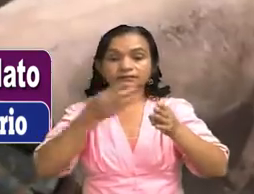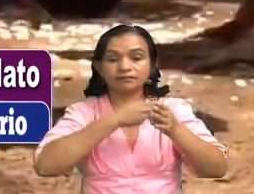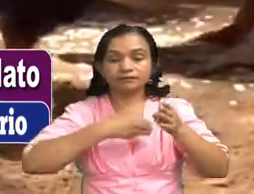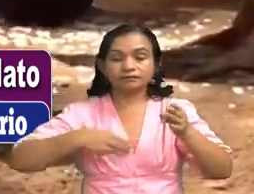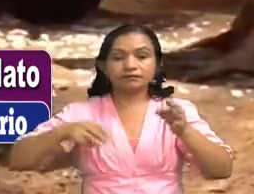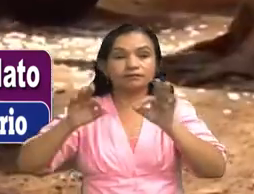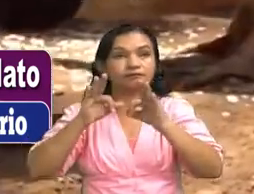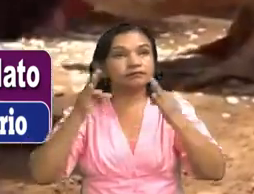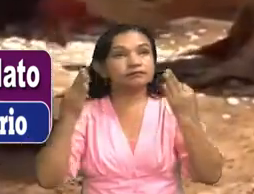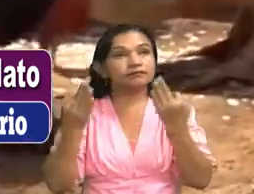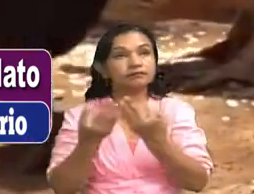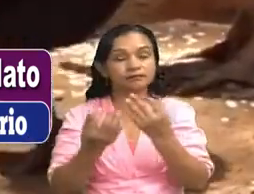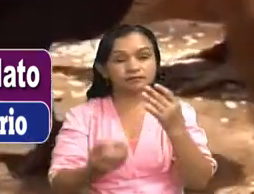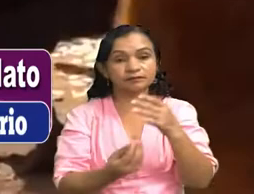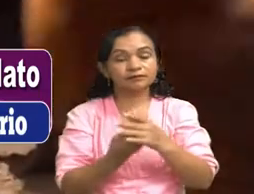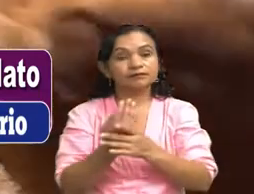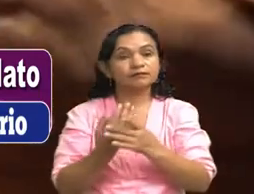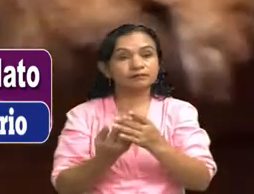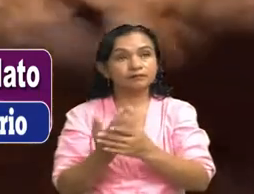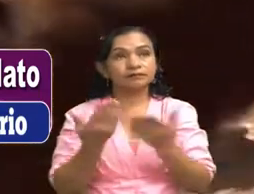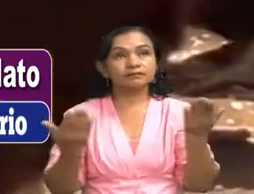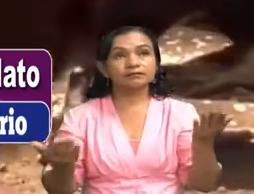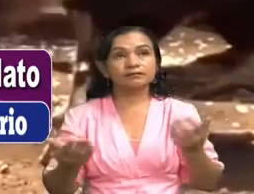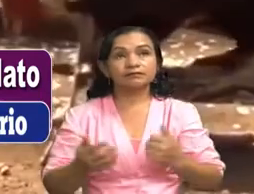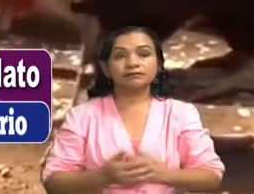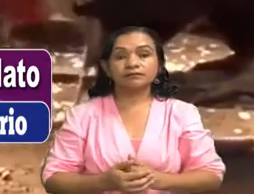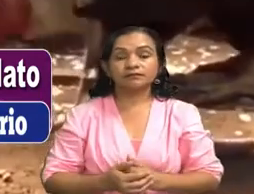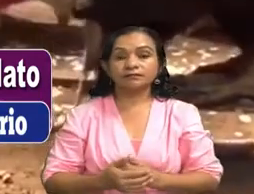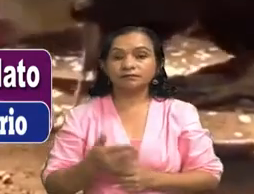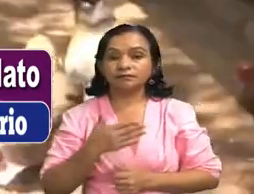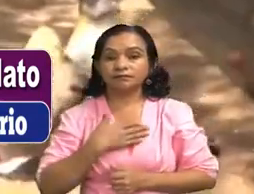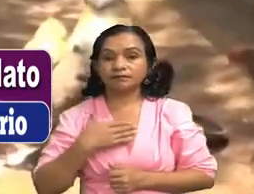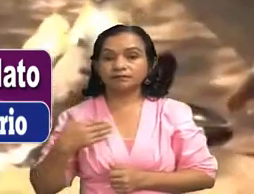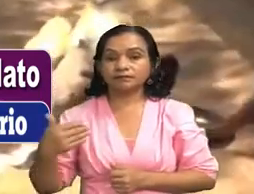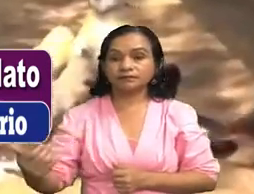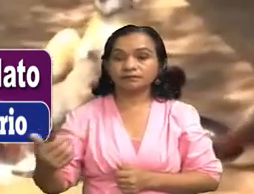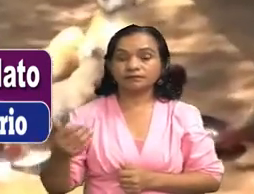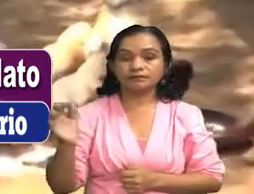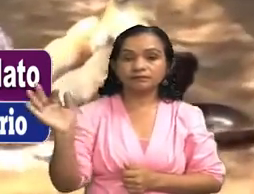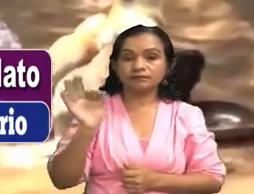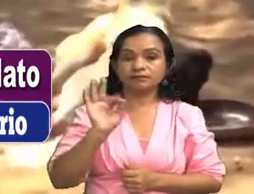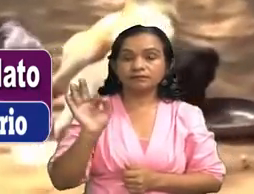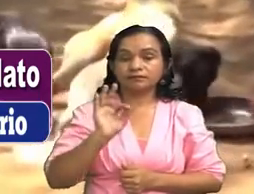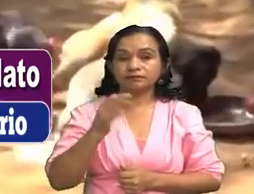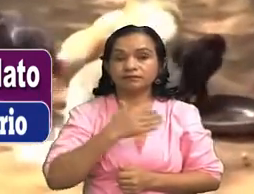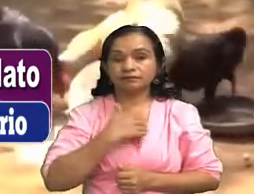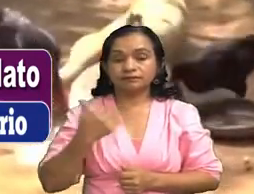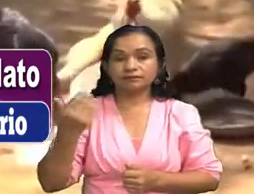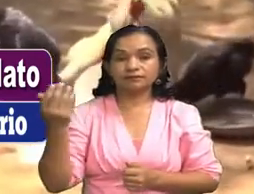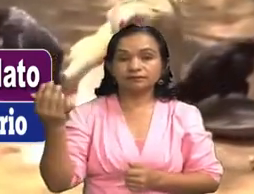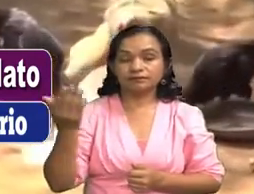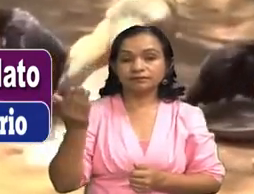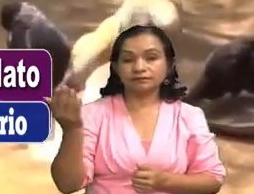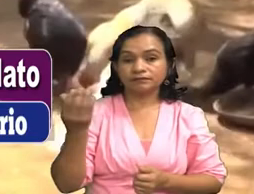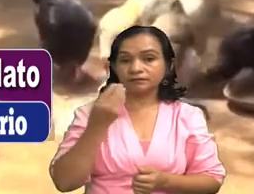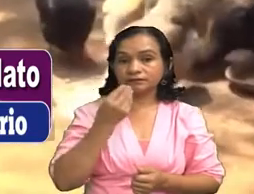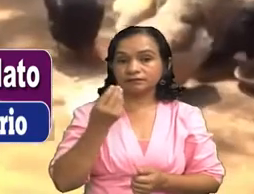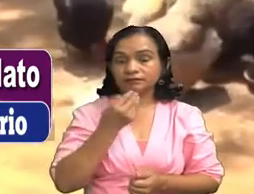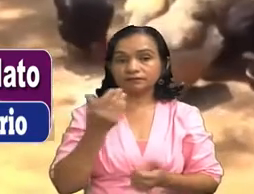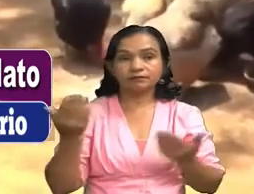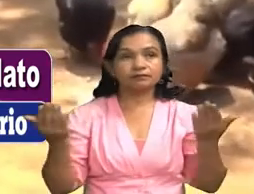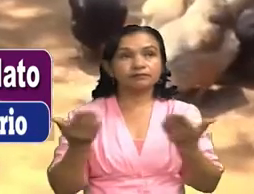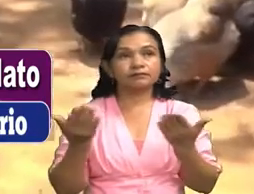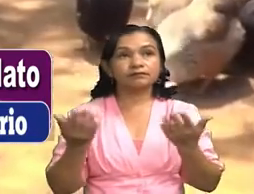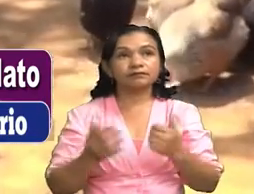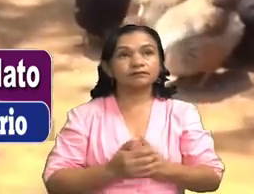Familiar. Y mejoramos línea genética, mejoramos alimentación.